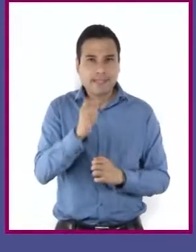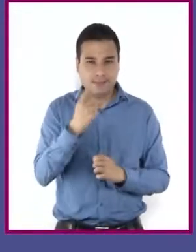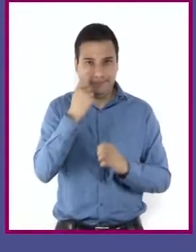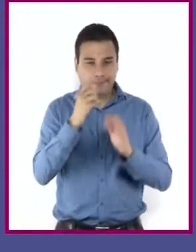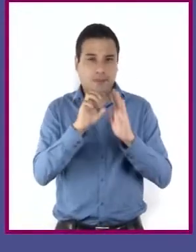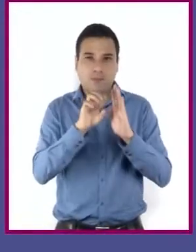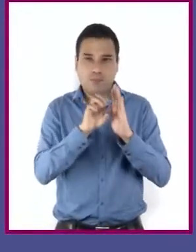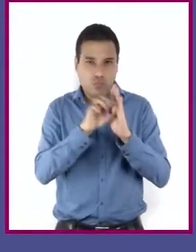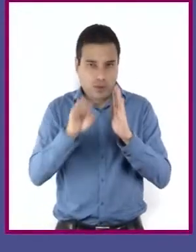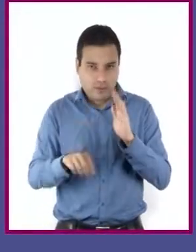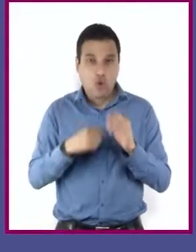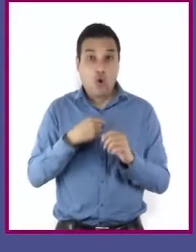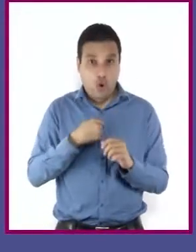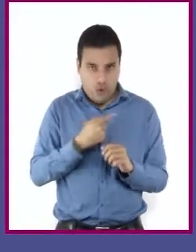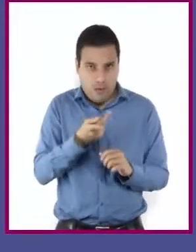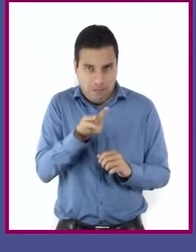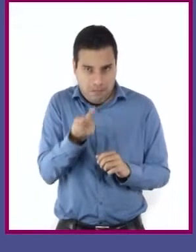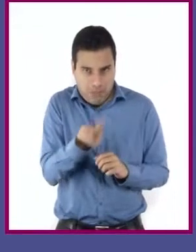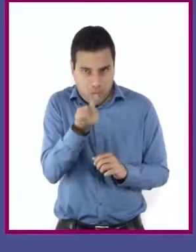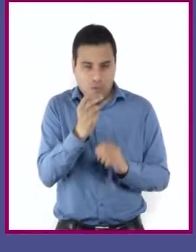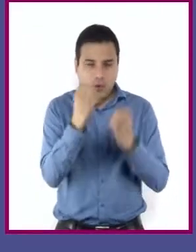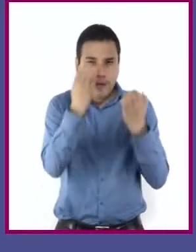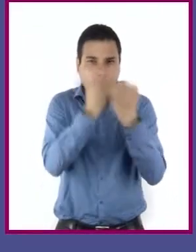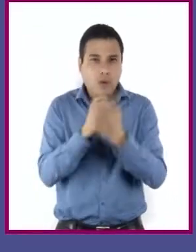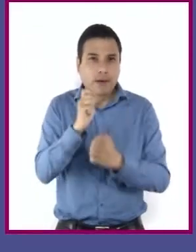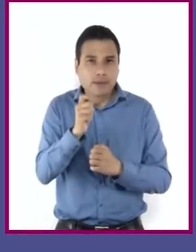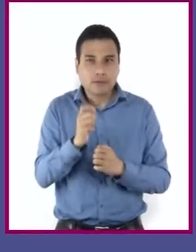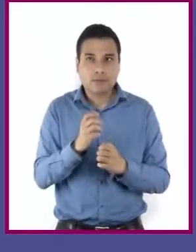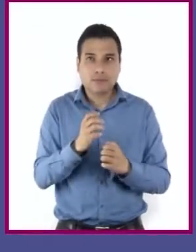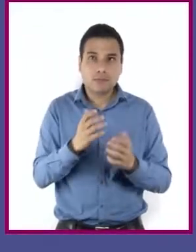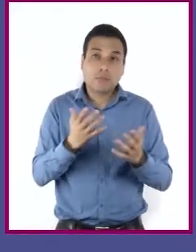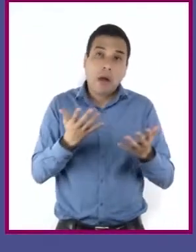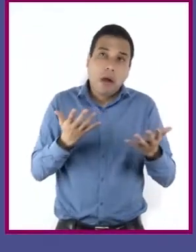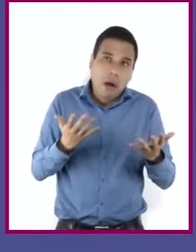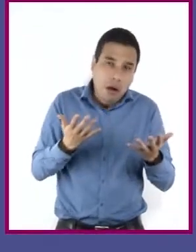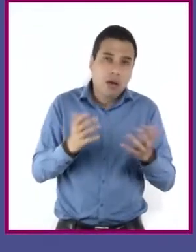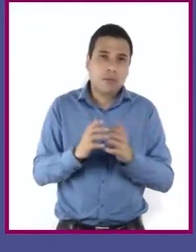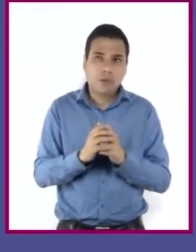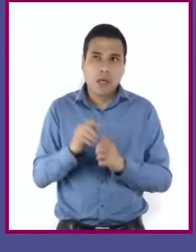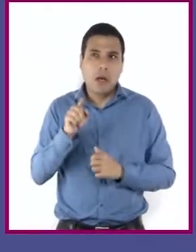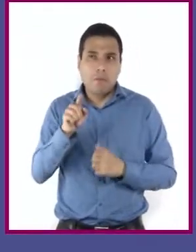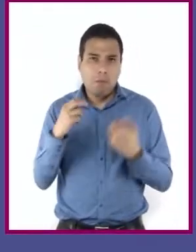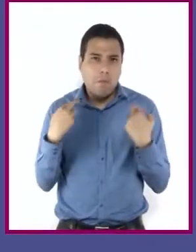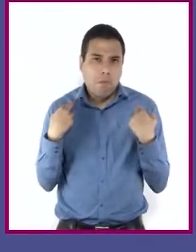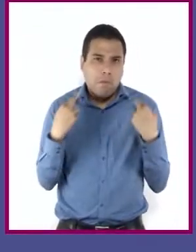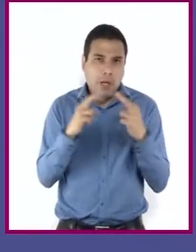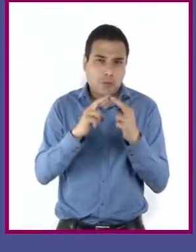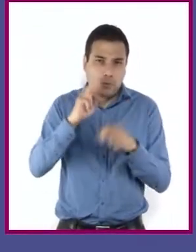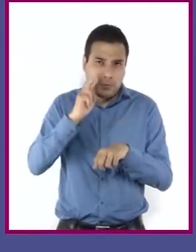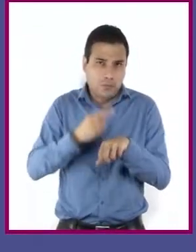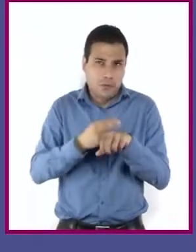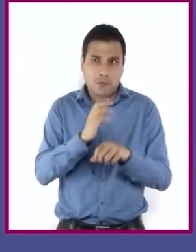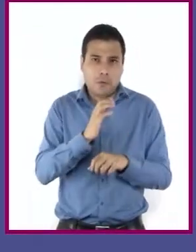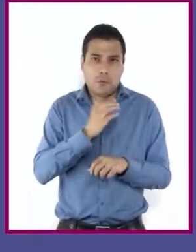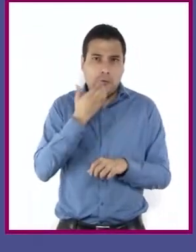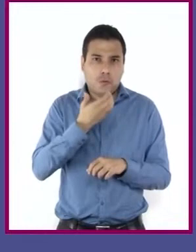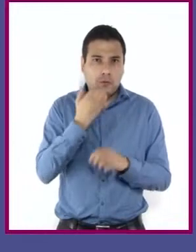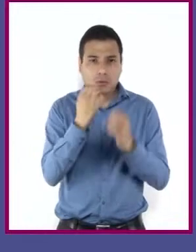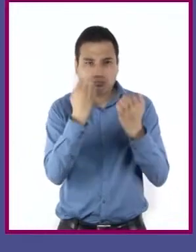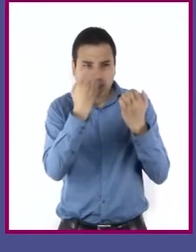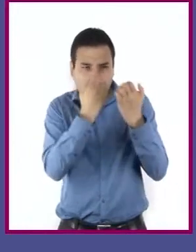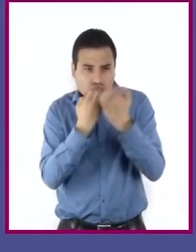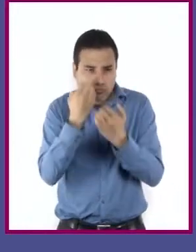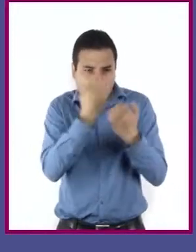las y a los alumnos, es probable que respondan que es una actividad que suele hacer el maestro o la maestra al